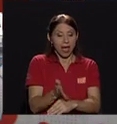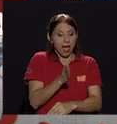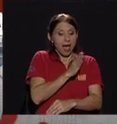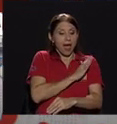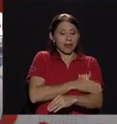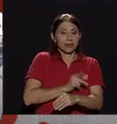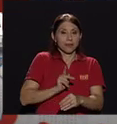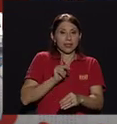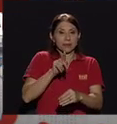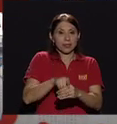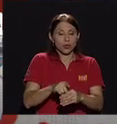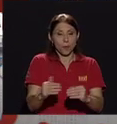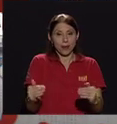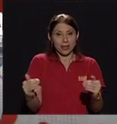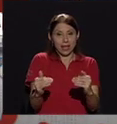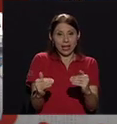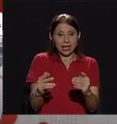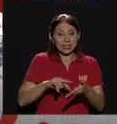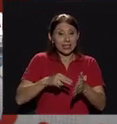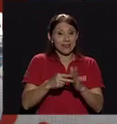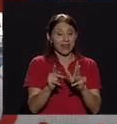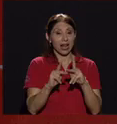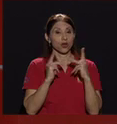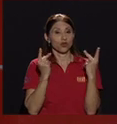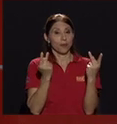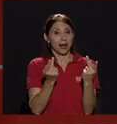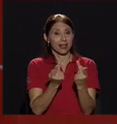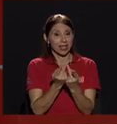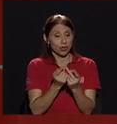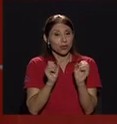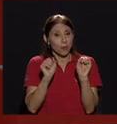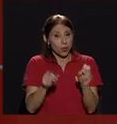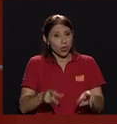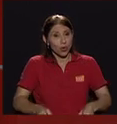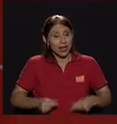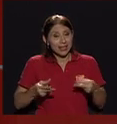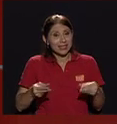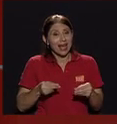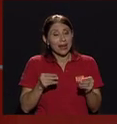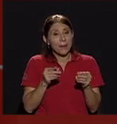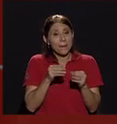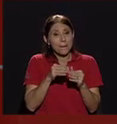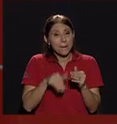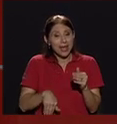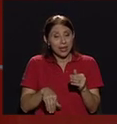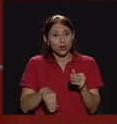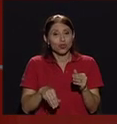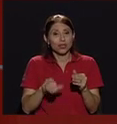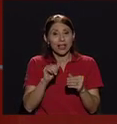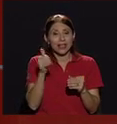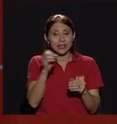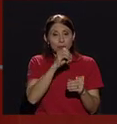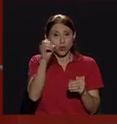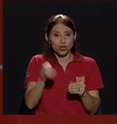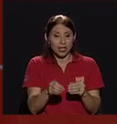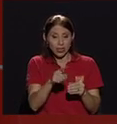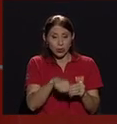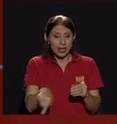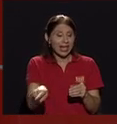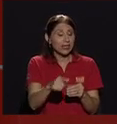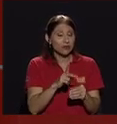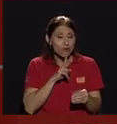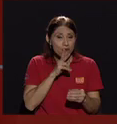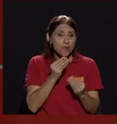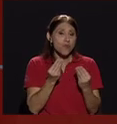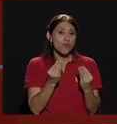2 ciclos electorales han podido gastar menos del 10% de esa reserva, que son miles de millones